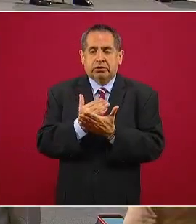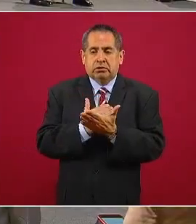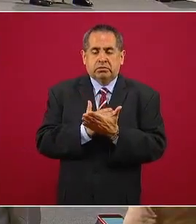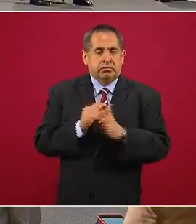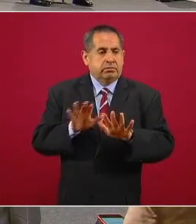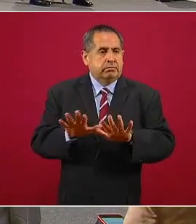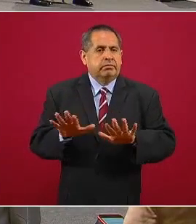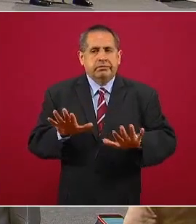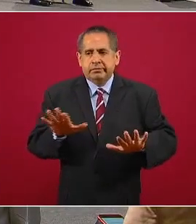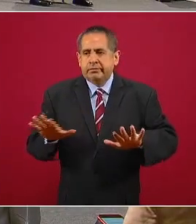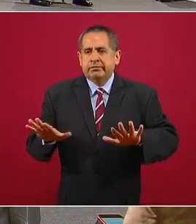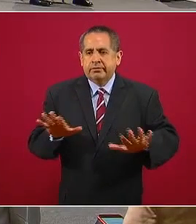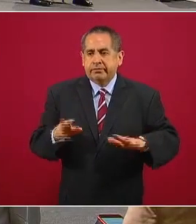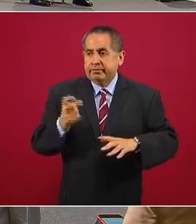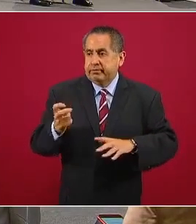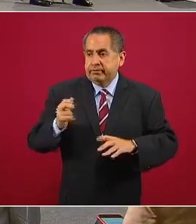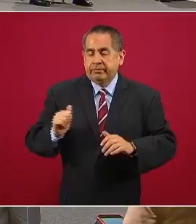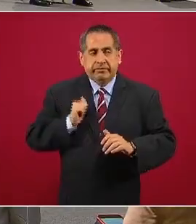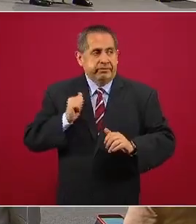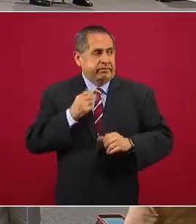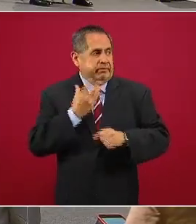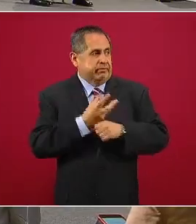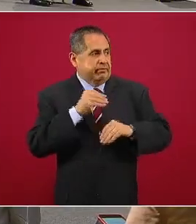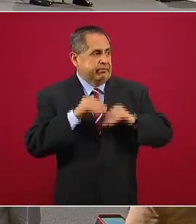tiempo para